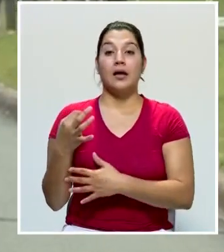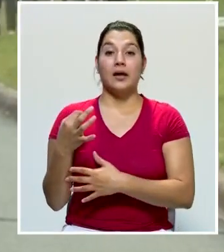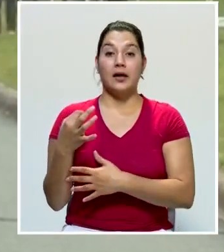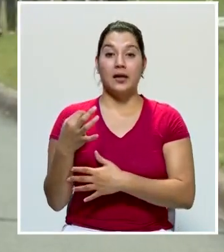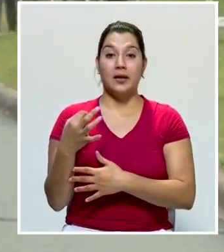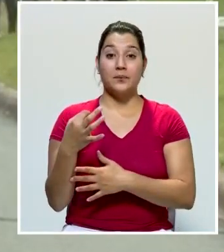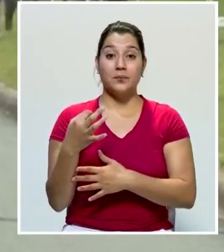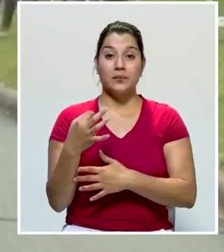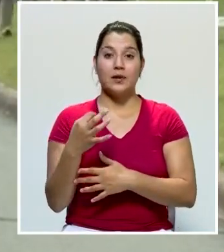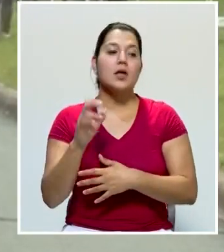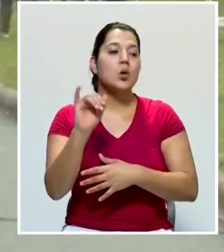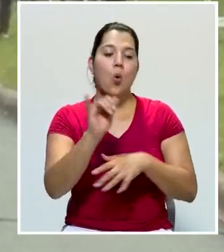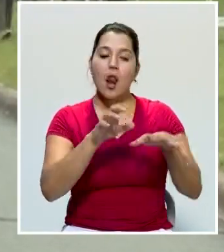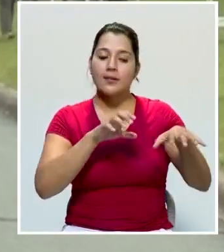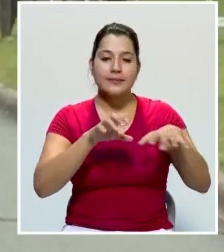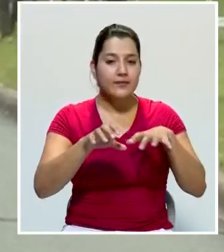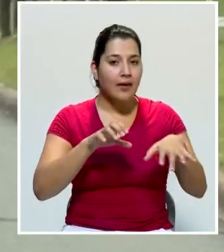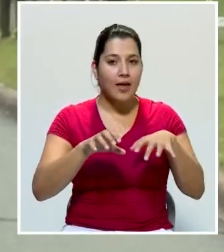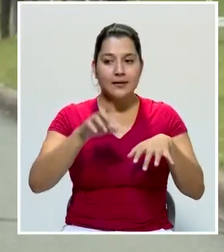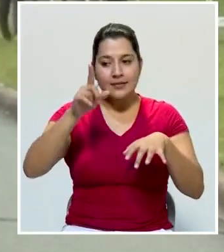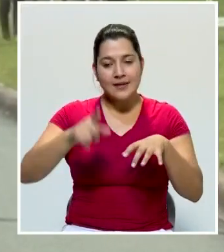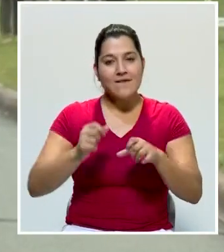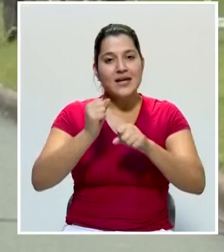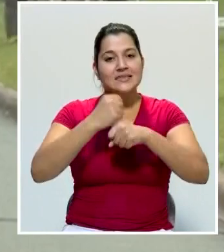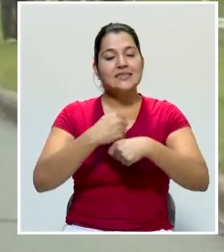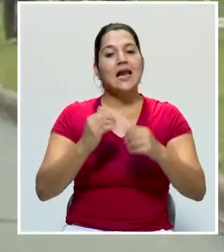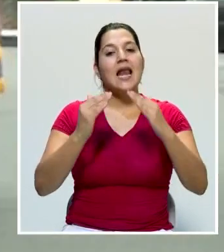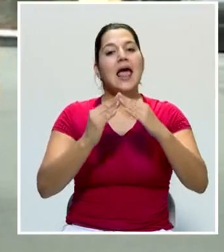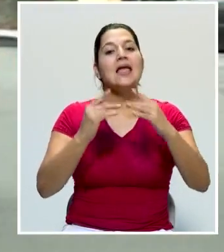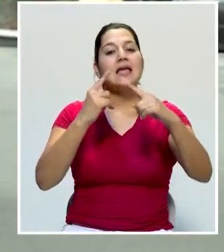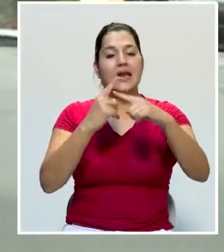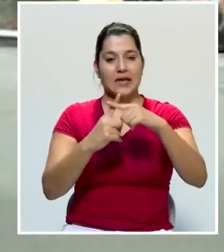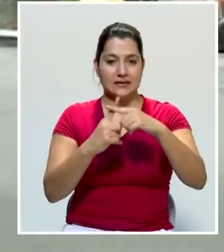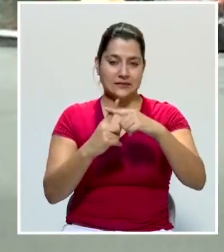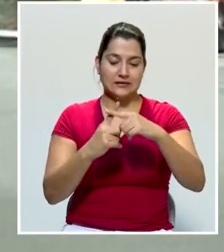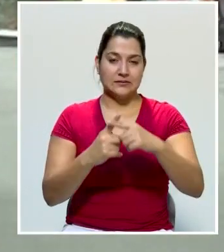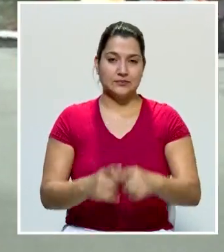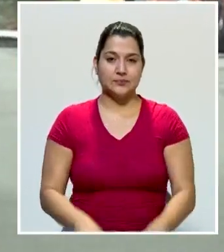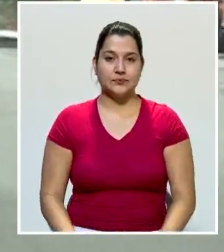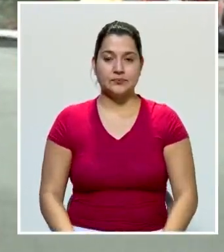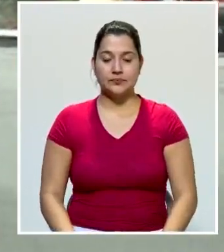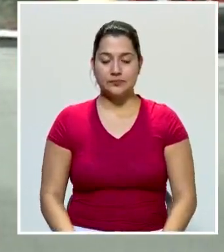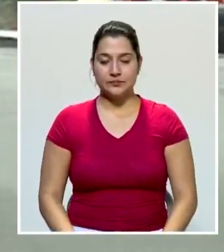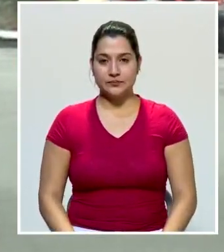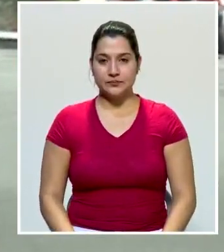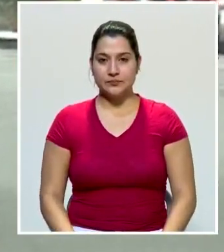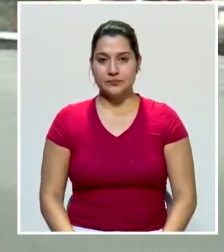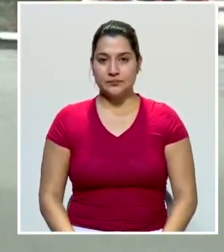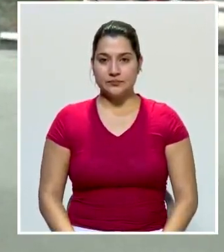las parroquias de todo el país que se han unido por años a esta celebración.